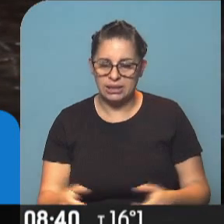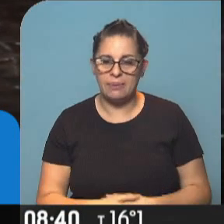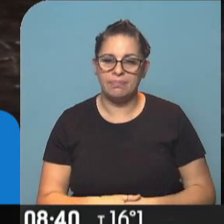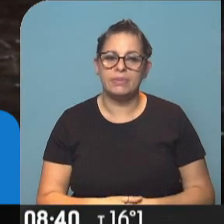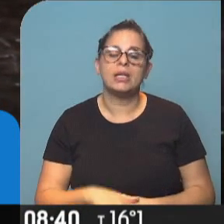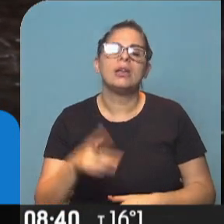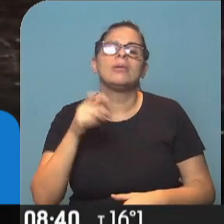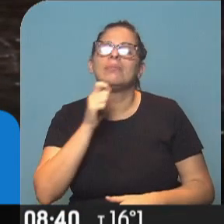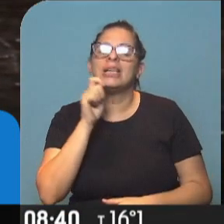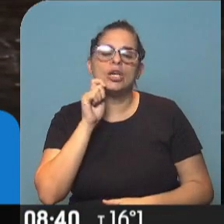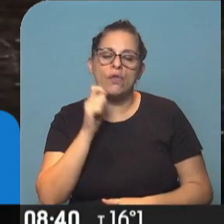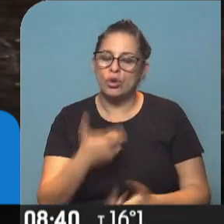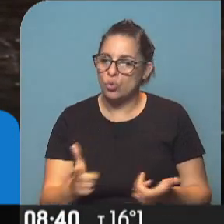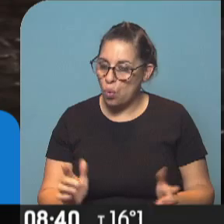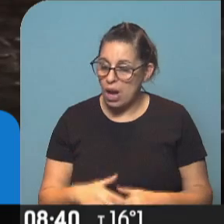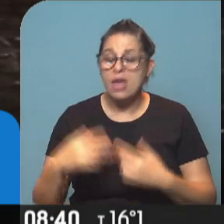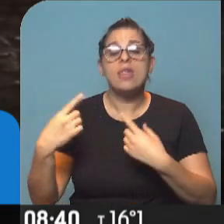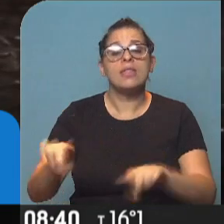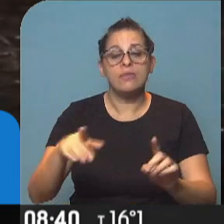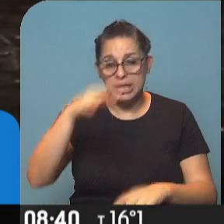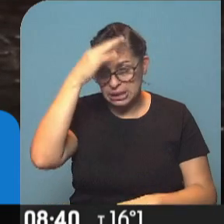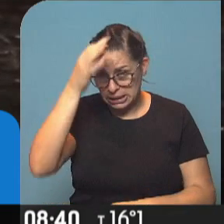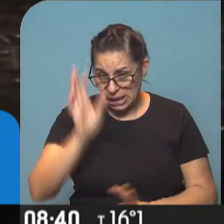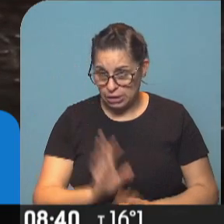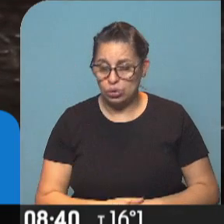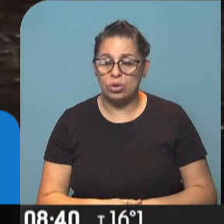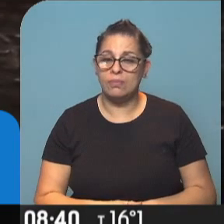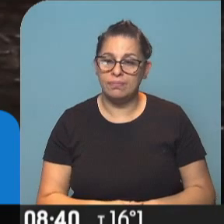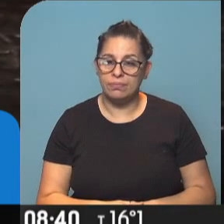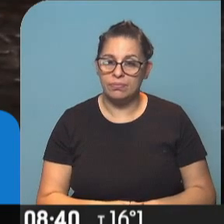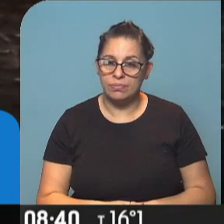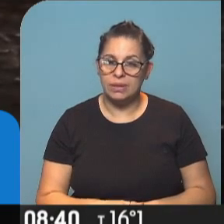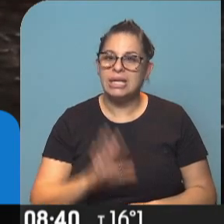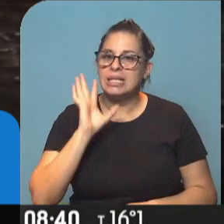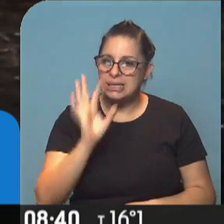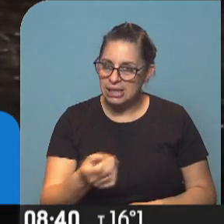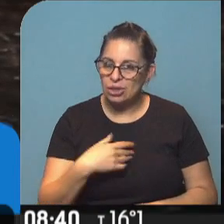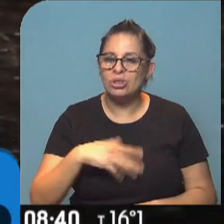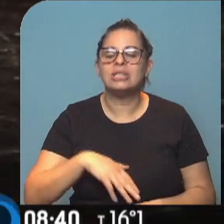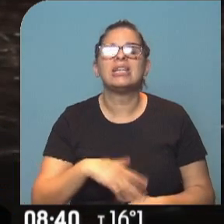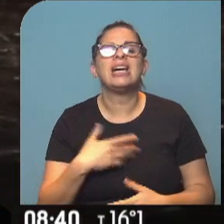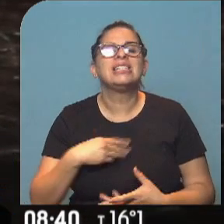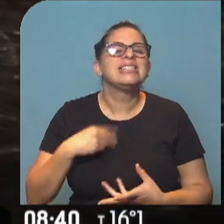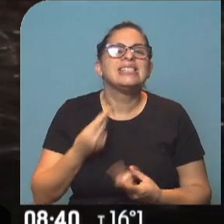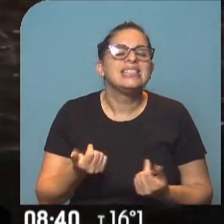nada va a ser una apuesta distinta pero conservando toda la esencia de nikon claro